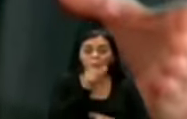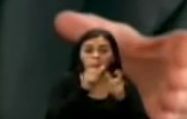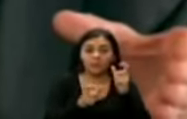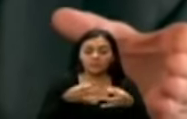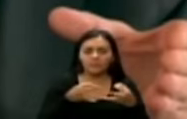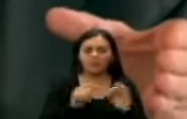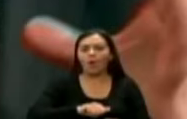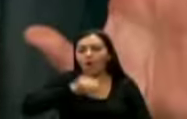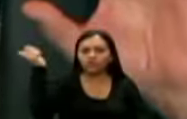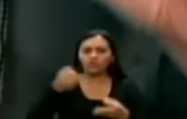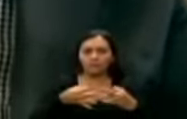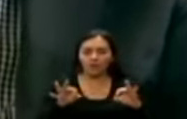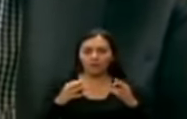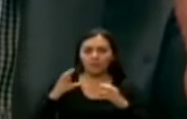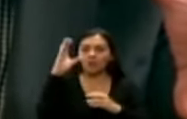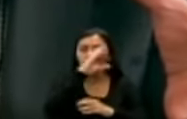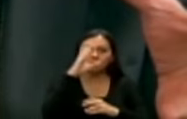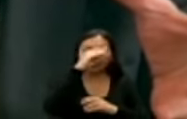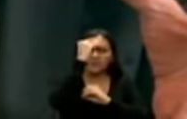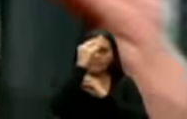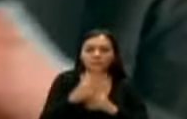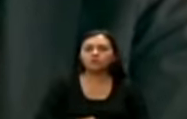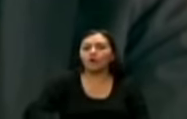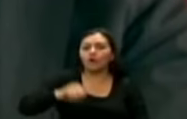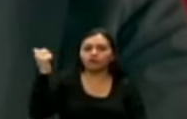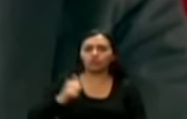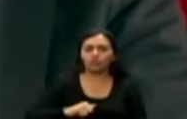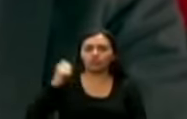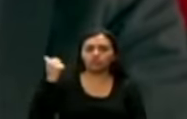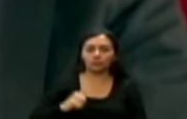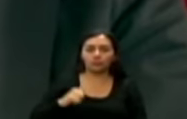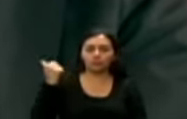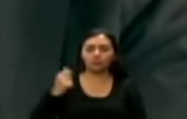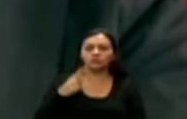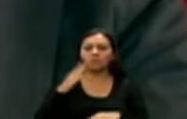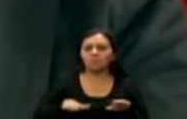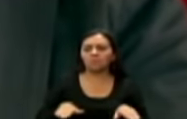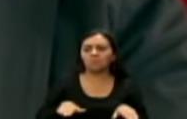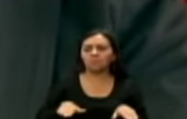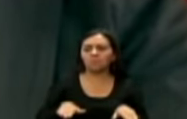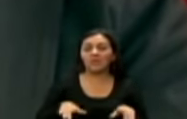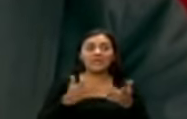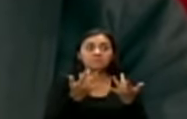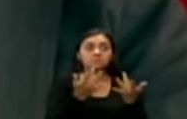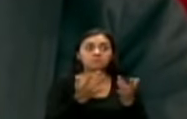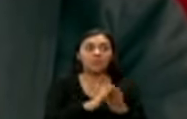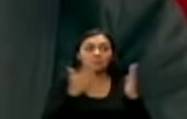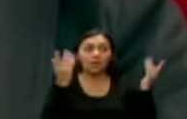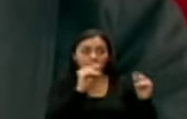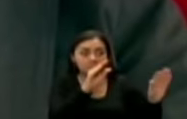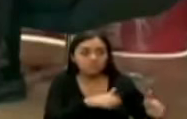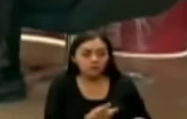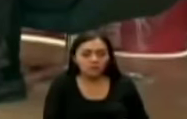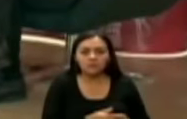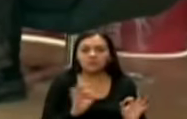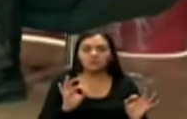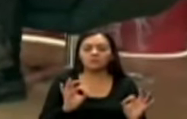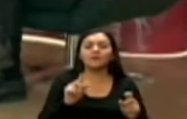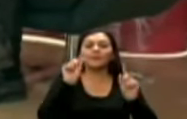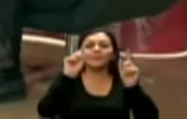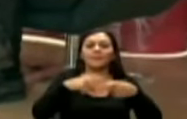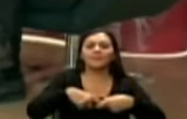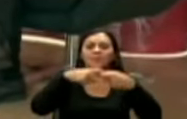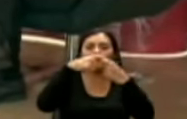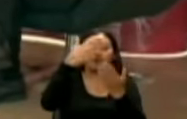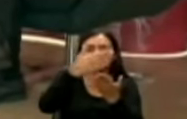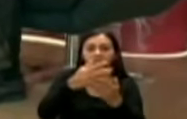otra manera. Busca la información y no necesariamente es pasiva al recibirlas en sus hogares. Vamos a hacer en este momento una